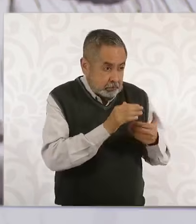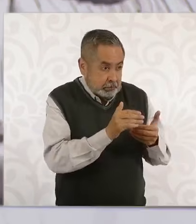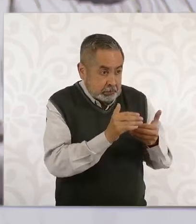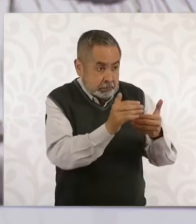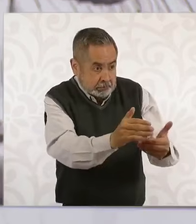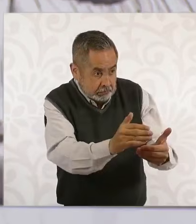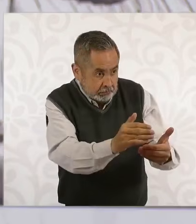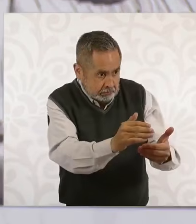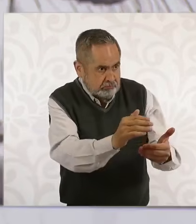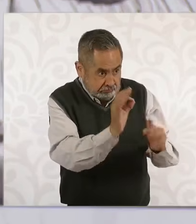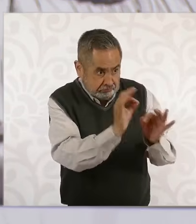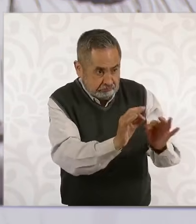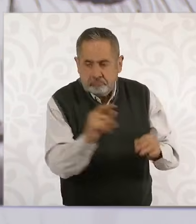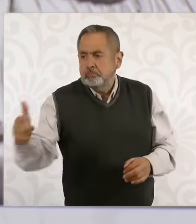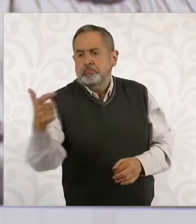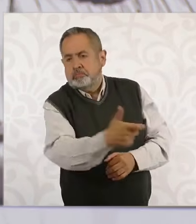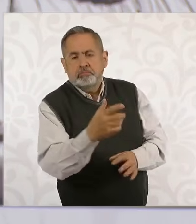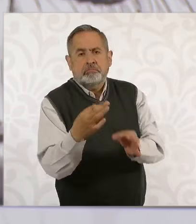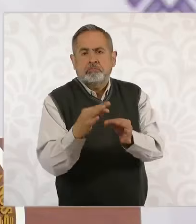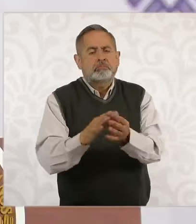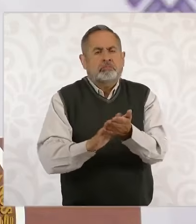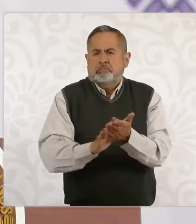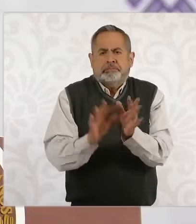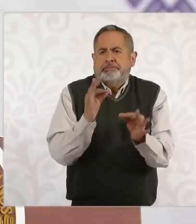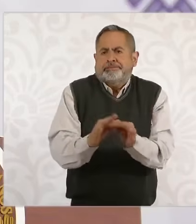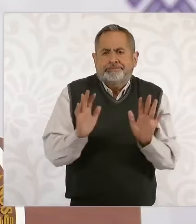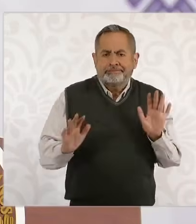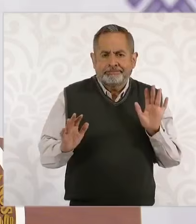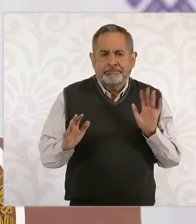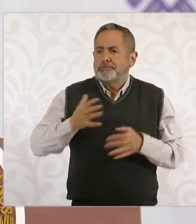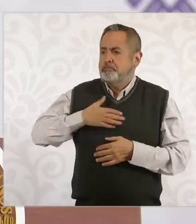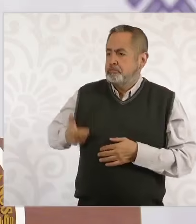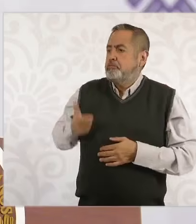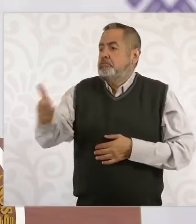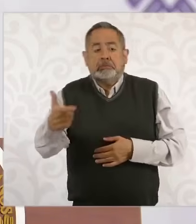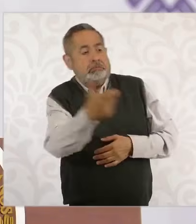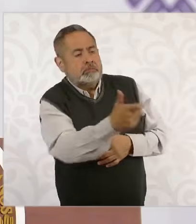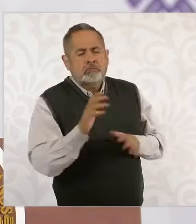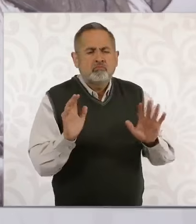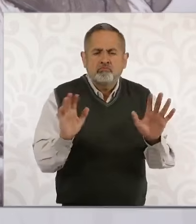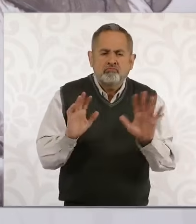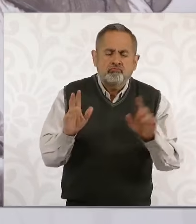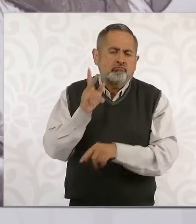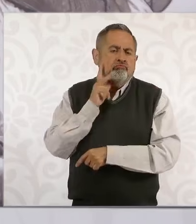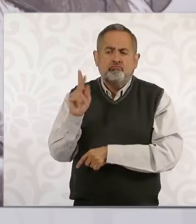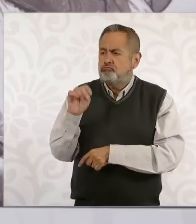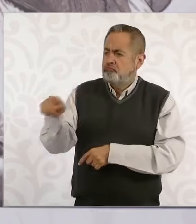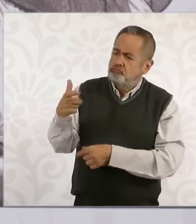que se desarrolle. Y una parte, es decir, más que se asuma como deuda soberana la deuda de